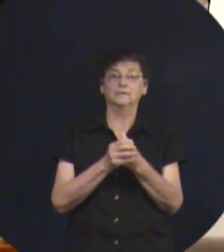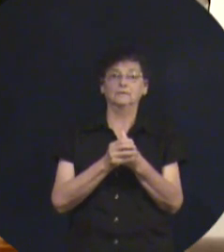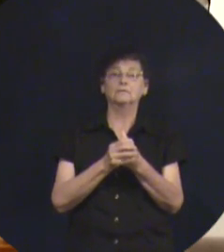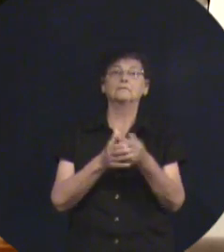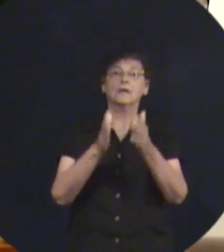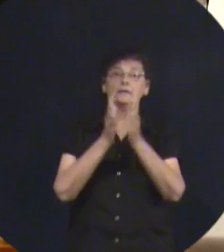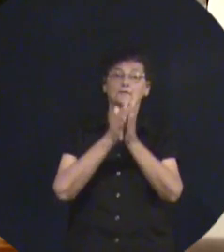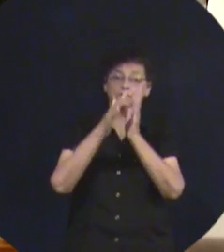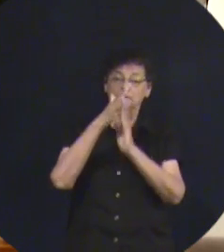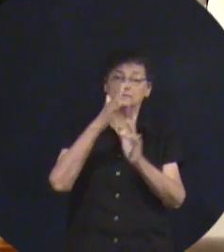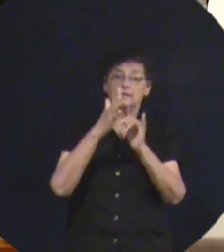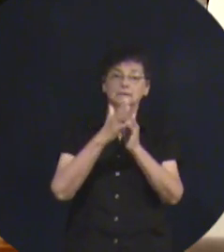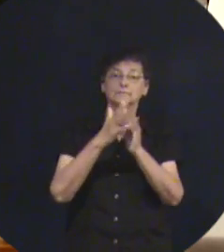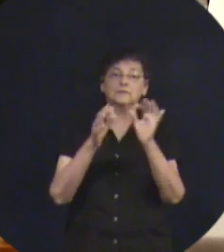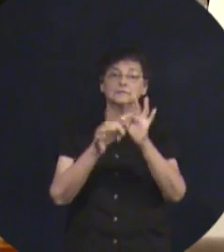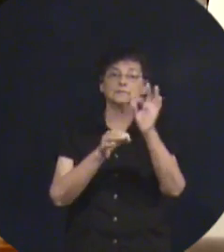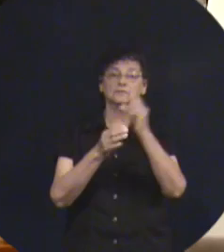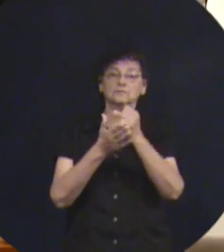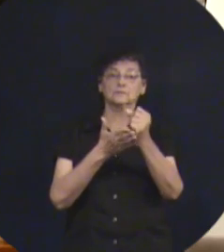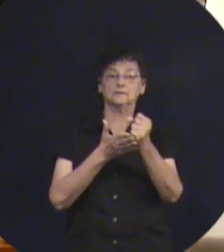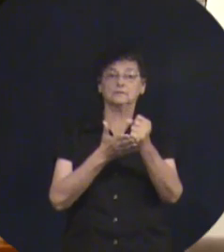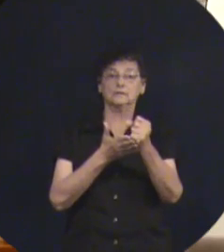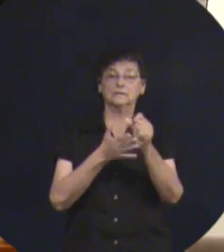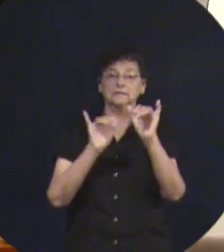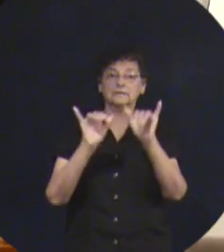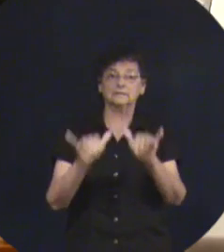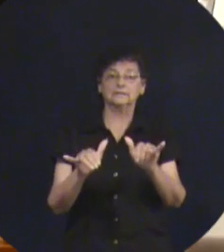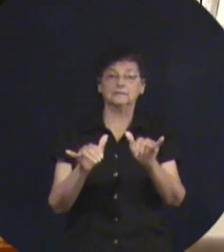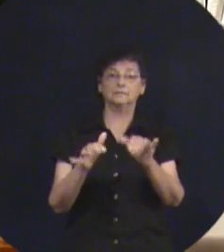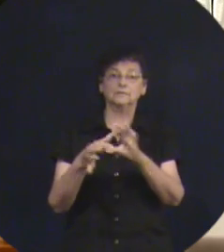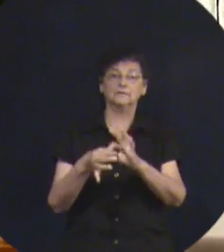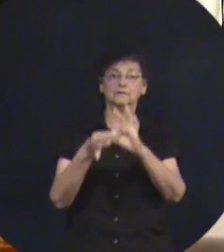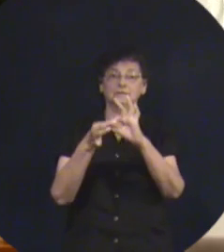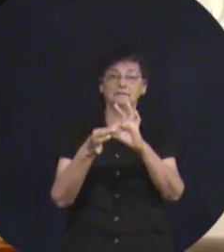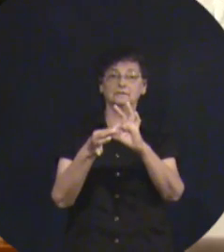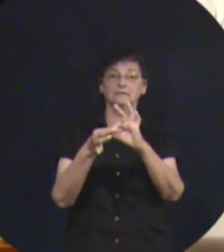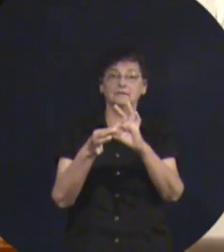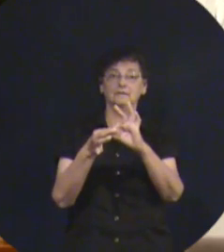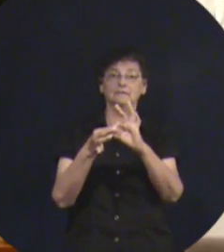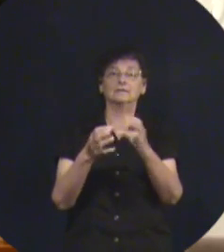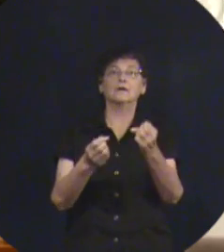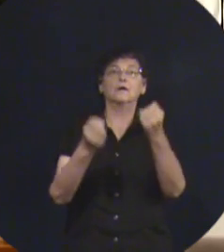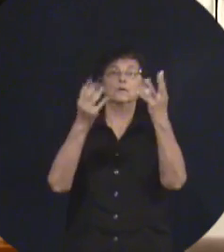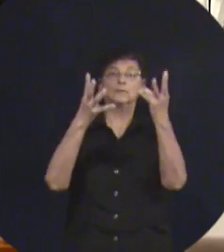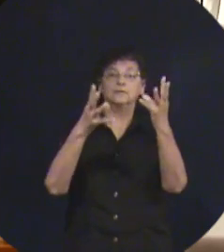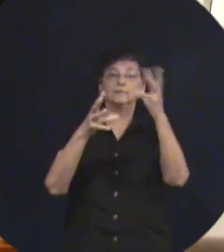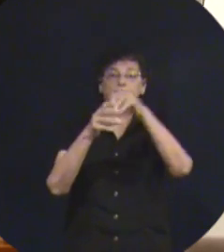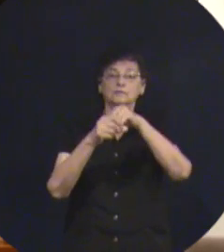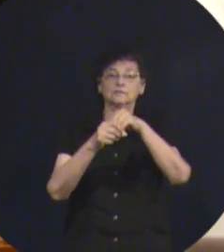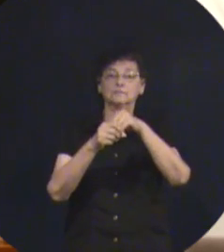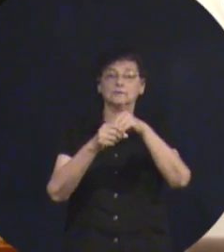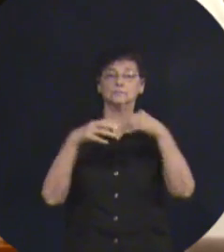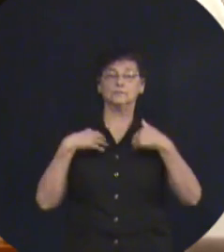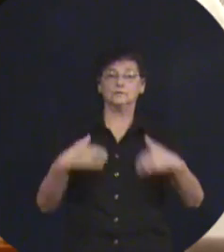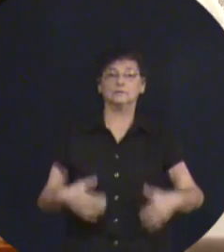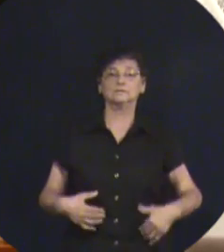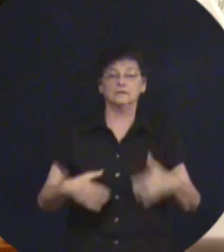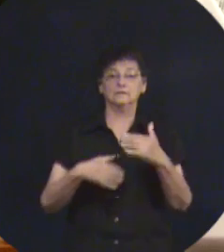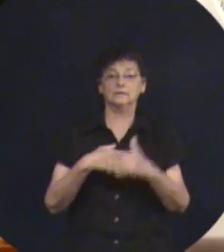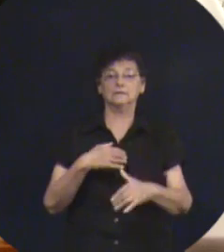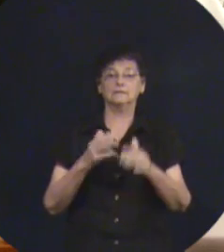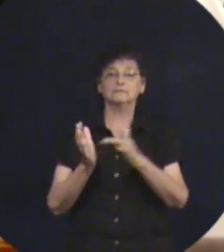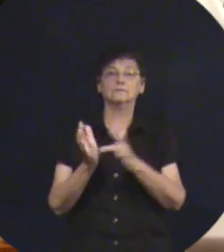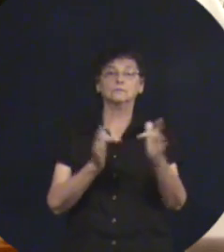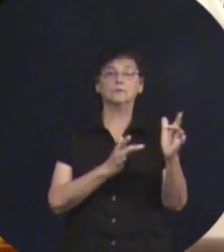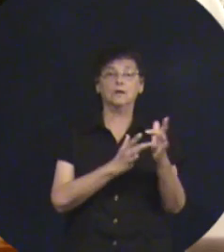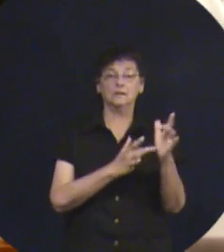Te pedimos humildemente que el Espíritu Santo congregue en la unidad a cuantos participamos del cuerpo y la sangre